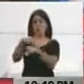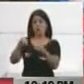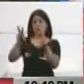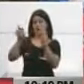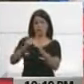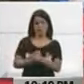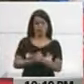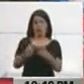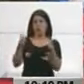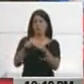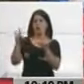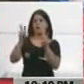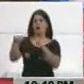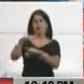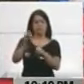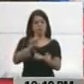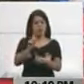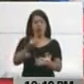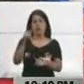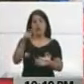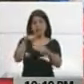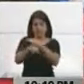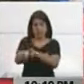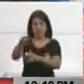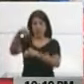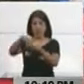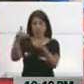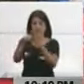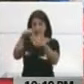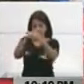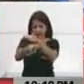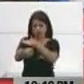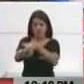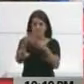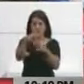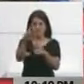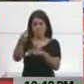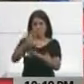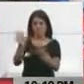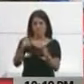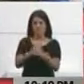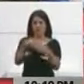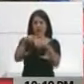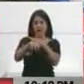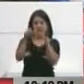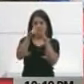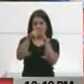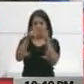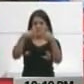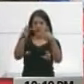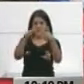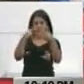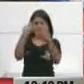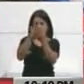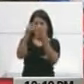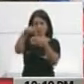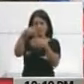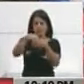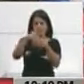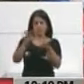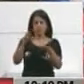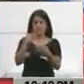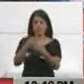grupos extraños. No, grupos extraños no. Los asesinos entraron al Liceo San Tare. entraron. Y el Liceo San tiene una entrada. Yo estudié cuarto año ahí y gracias